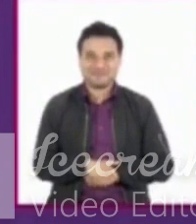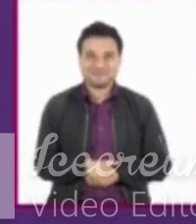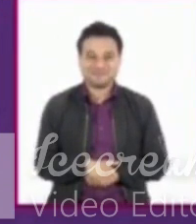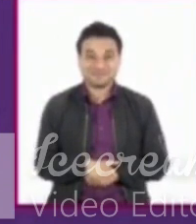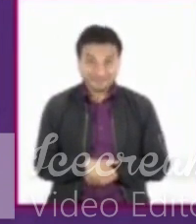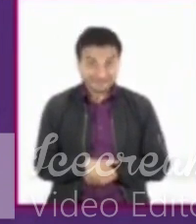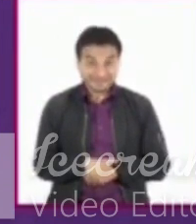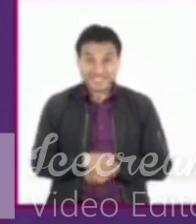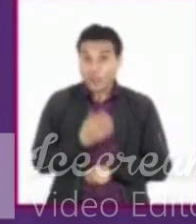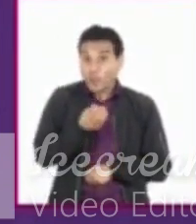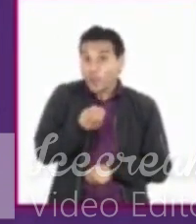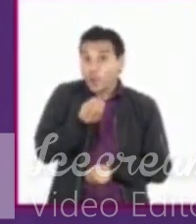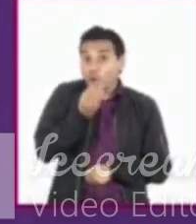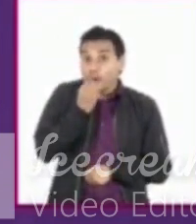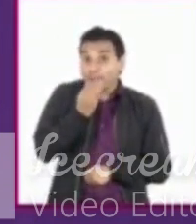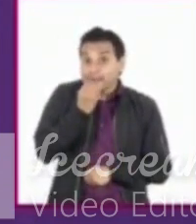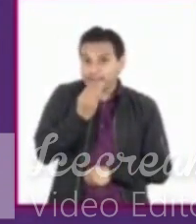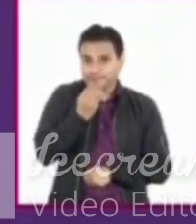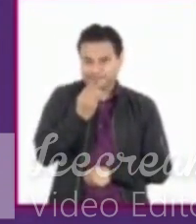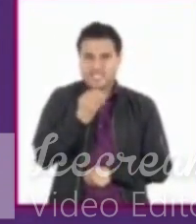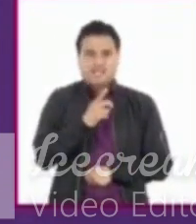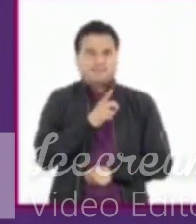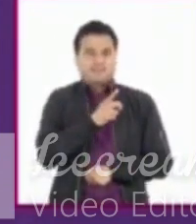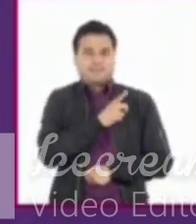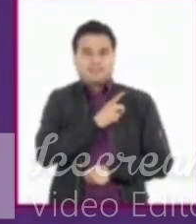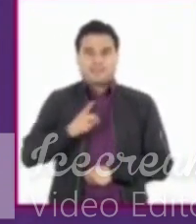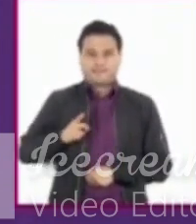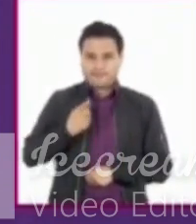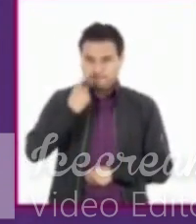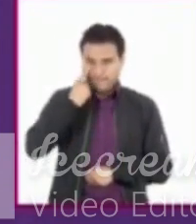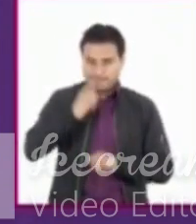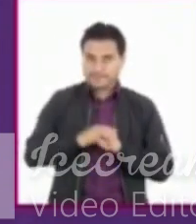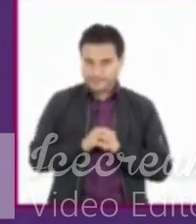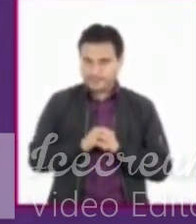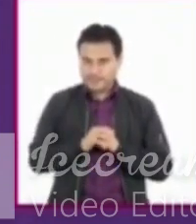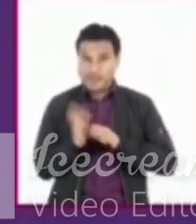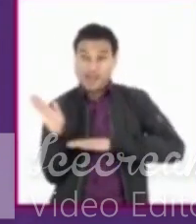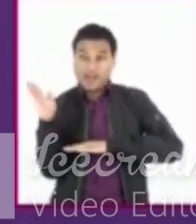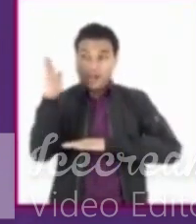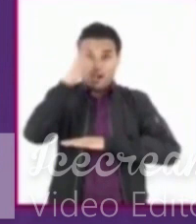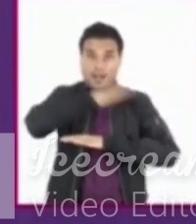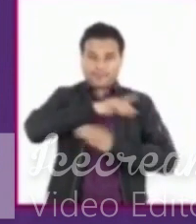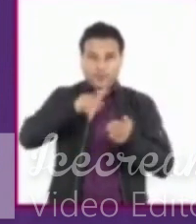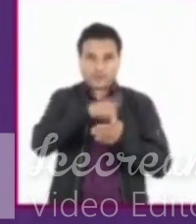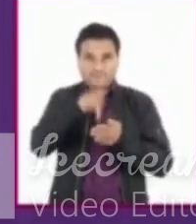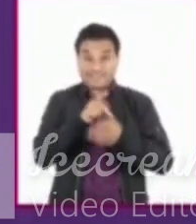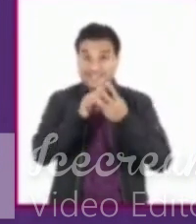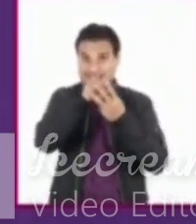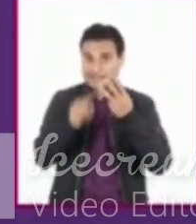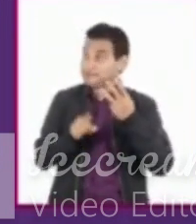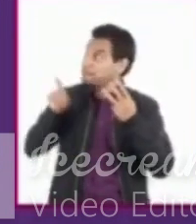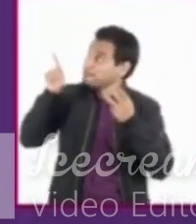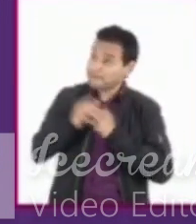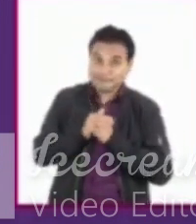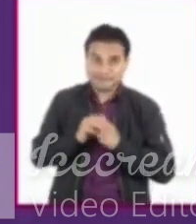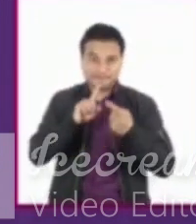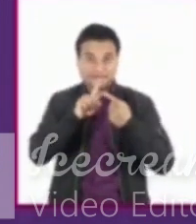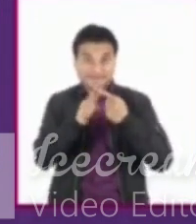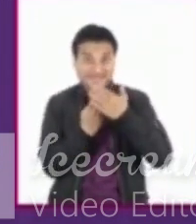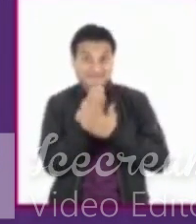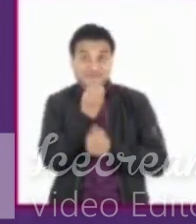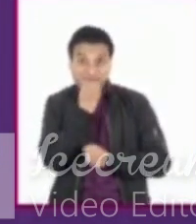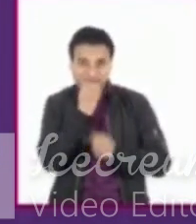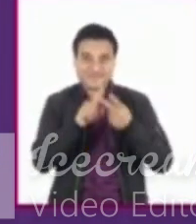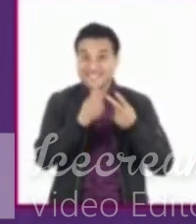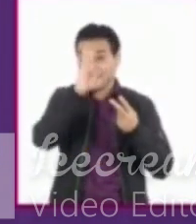Los alimentos deben distribuirse en por lo menos 3 comidas al día: el desayuno, la